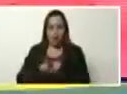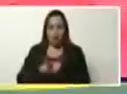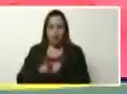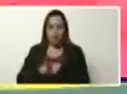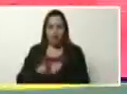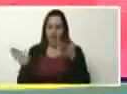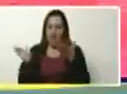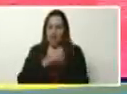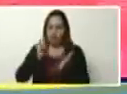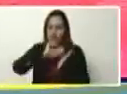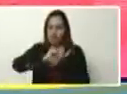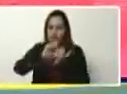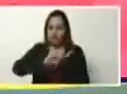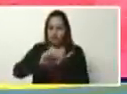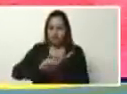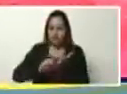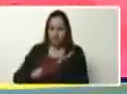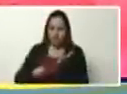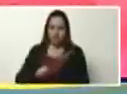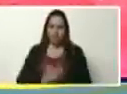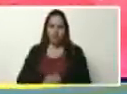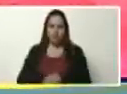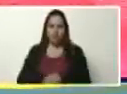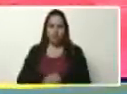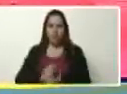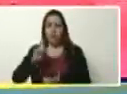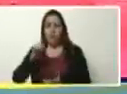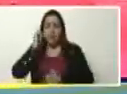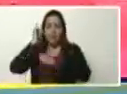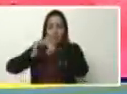documentos, en piezas documentales.